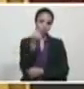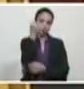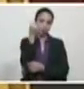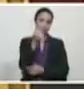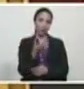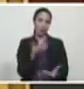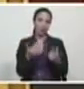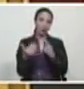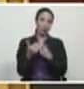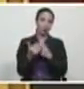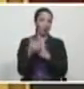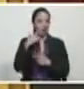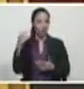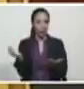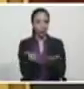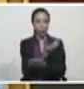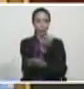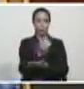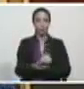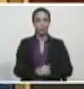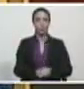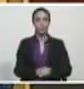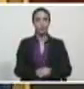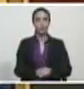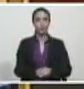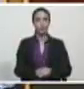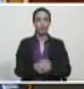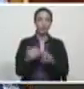guerra eléctrica contra el país.